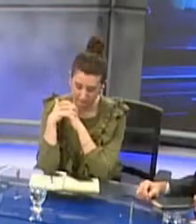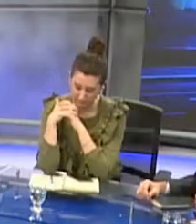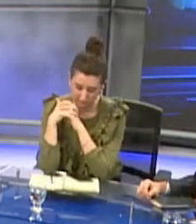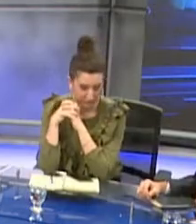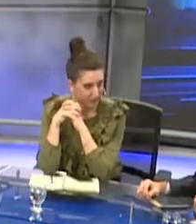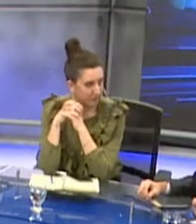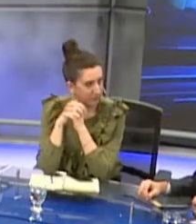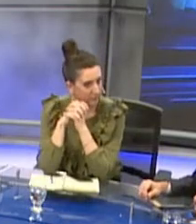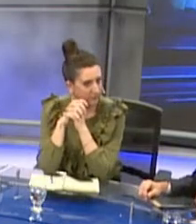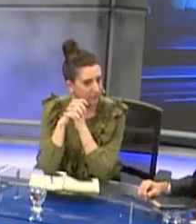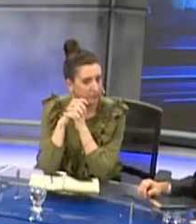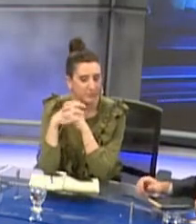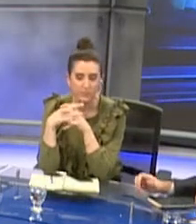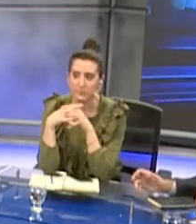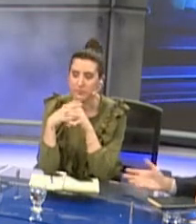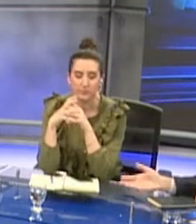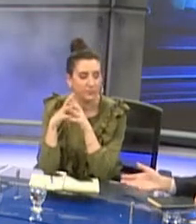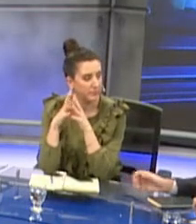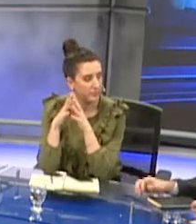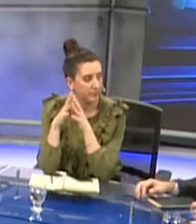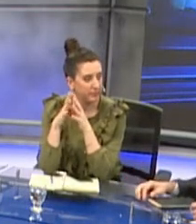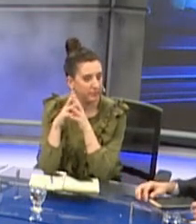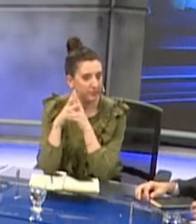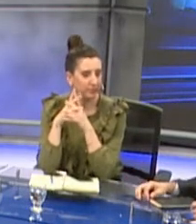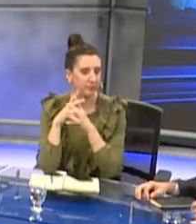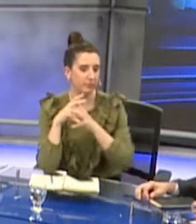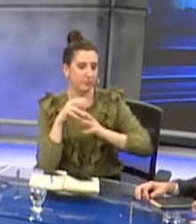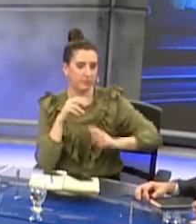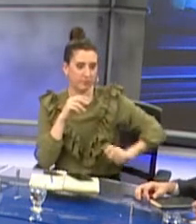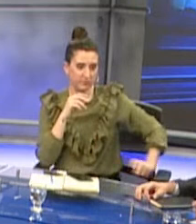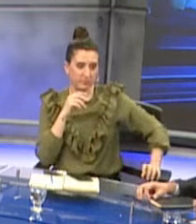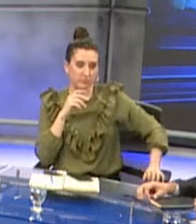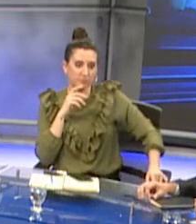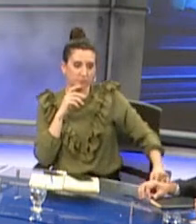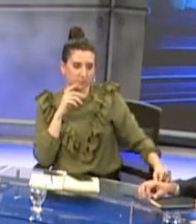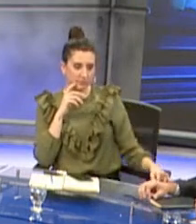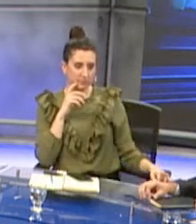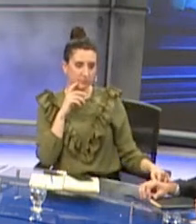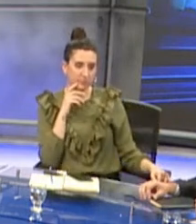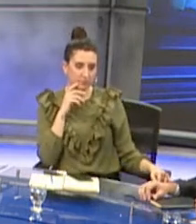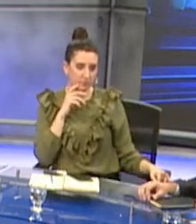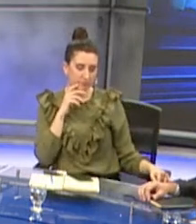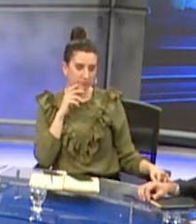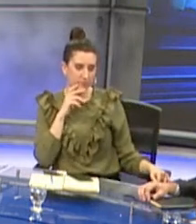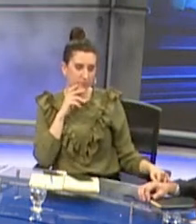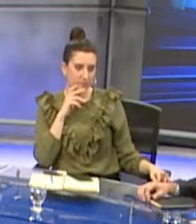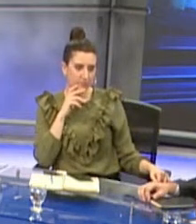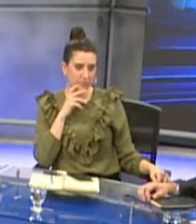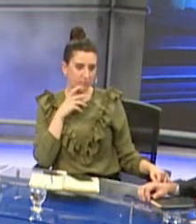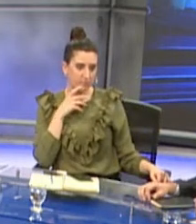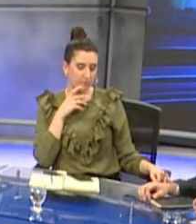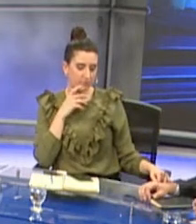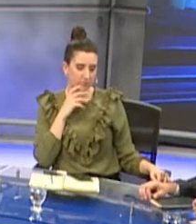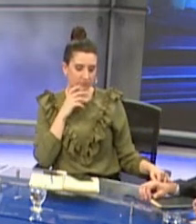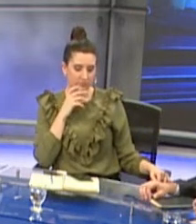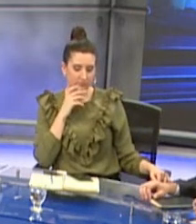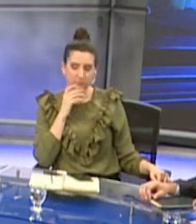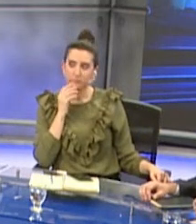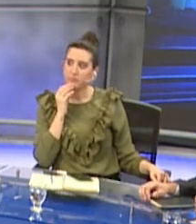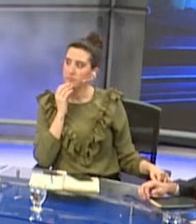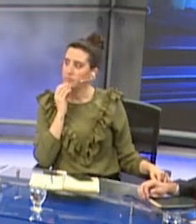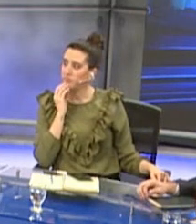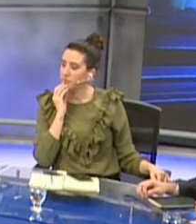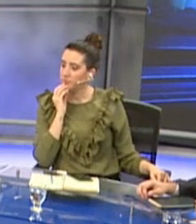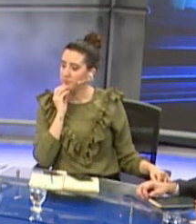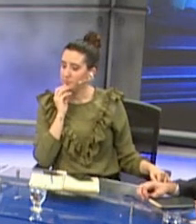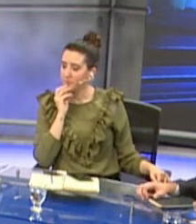recursos educativos, como por ejemplo también útiles escolares o accesorios de limpieza,